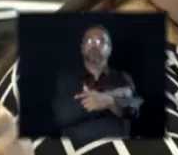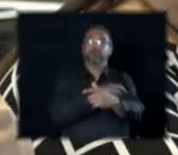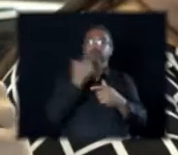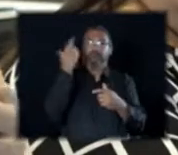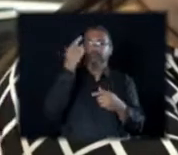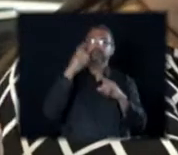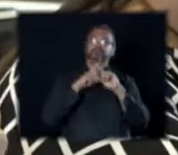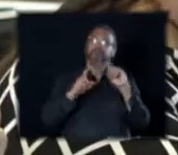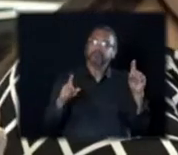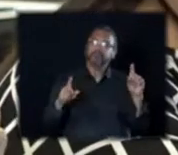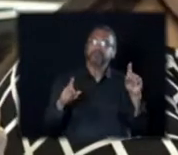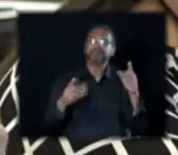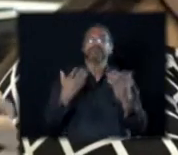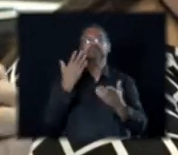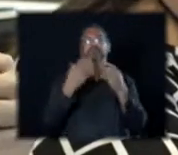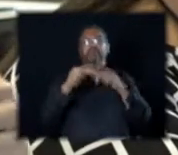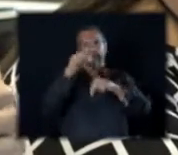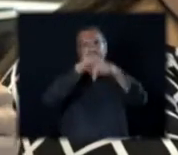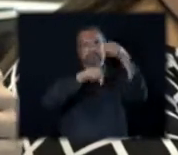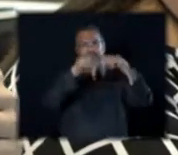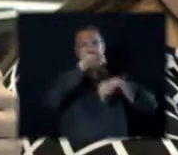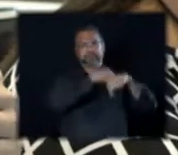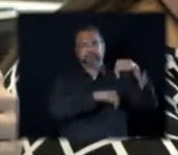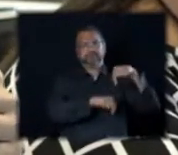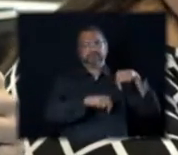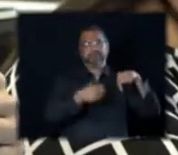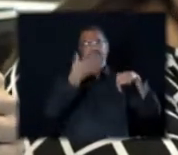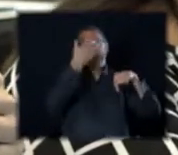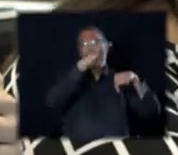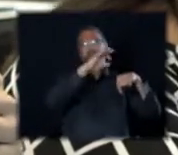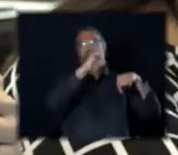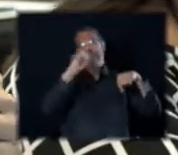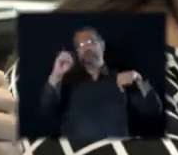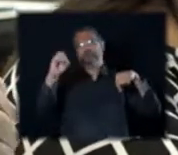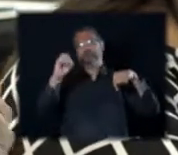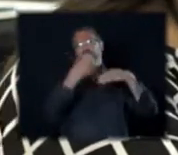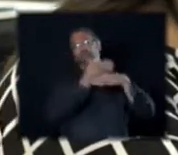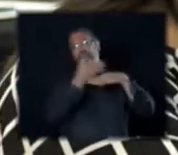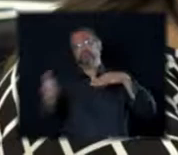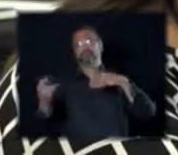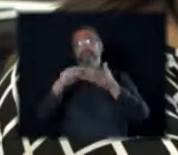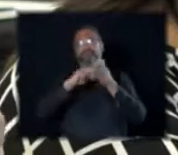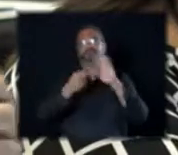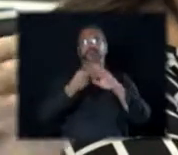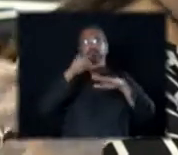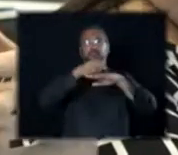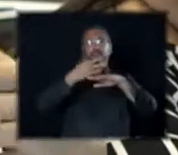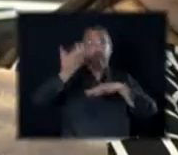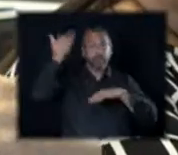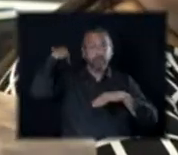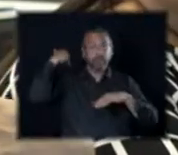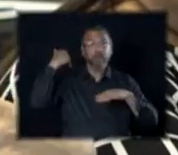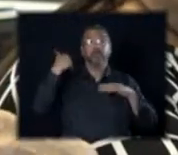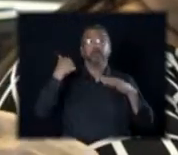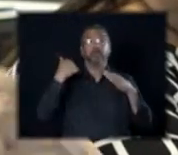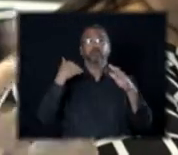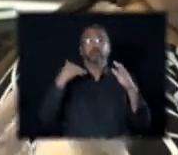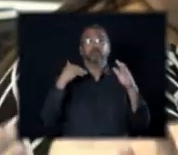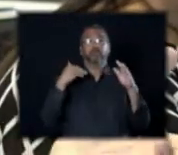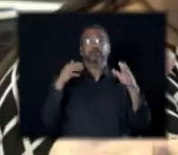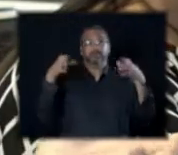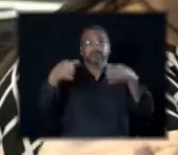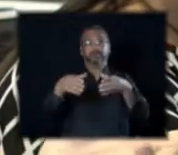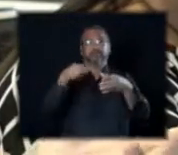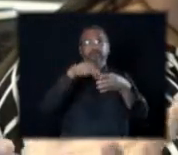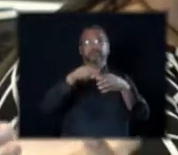razones fuertes para estar aquí, pero me parece que comenzaron a principios del siglo XX, cuando el gobierno de Puerto Rico, el